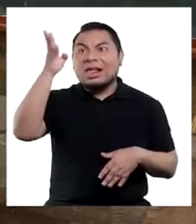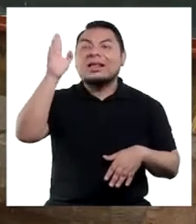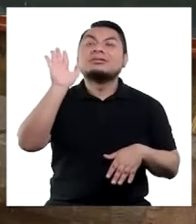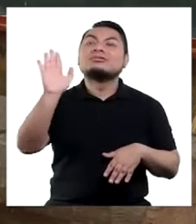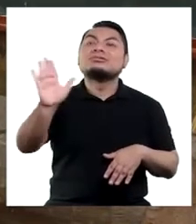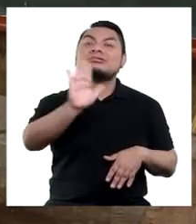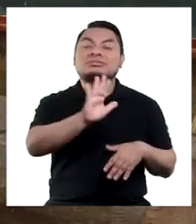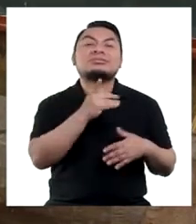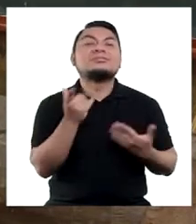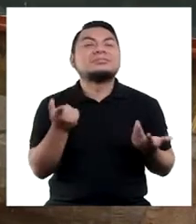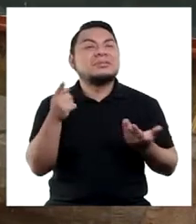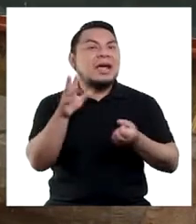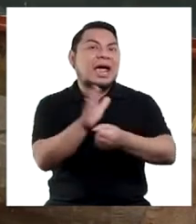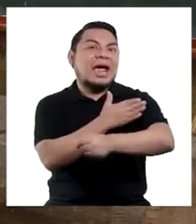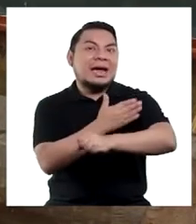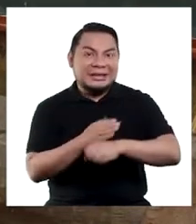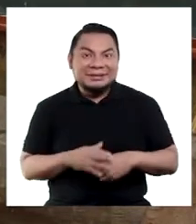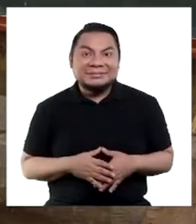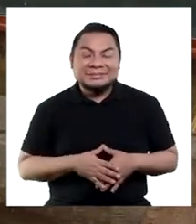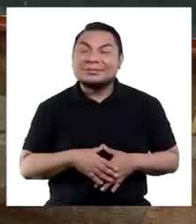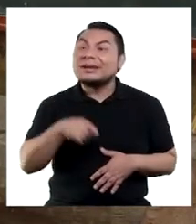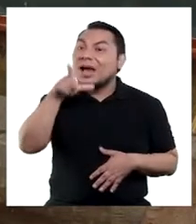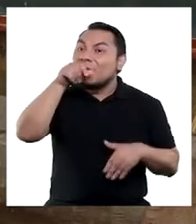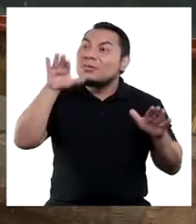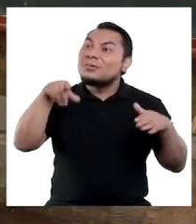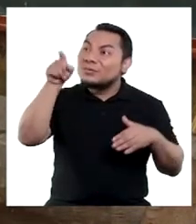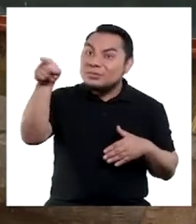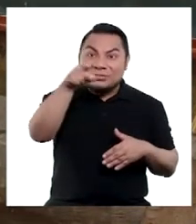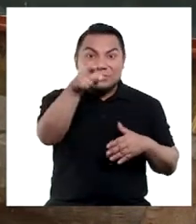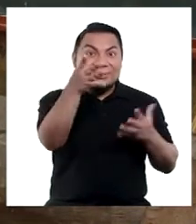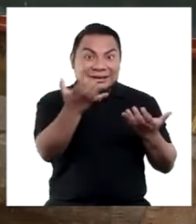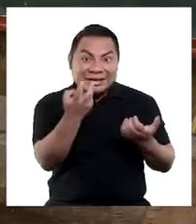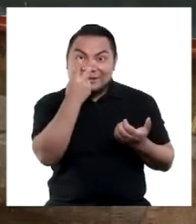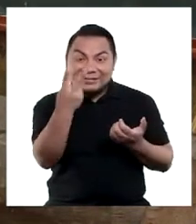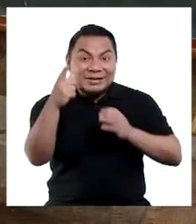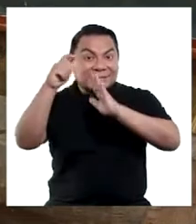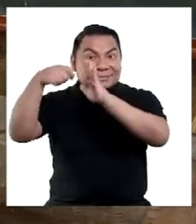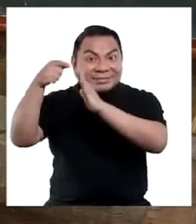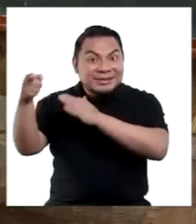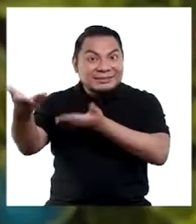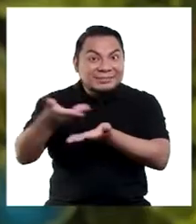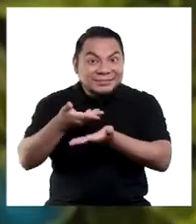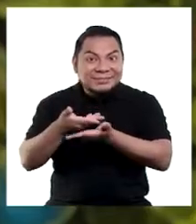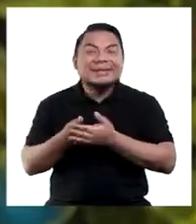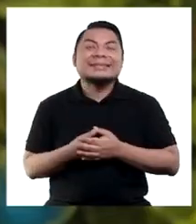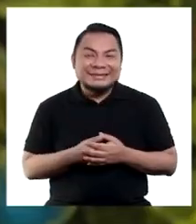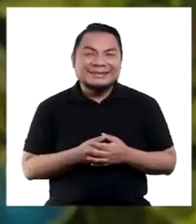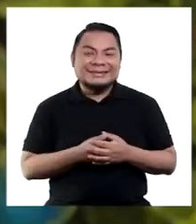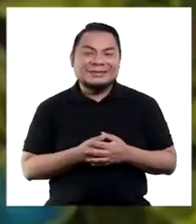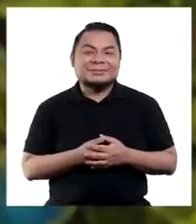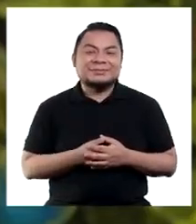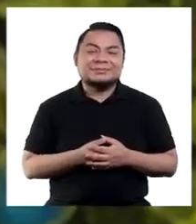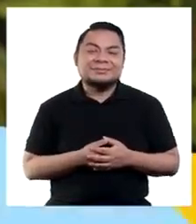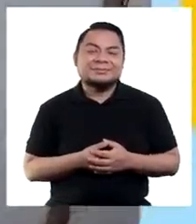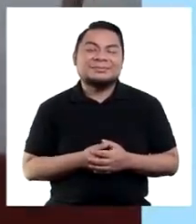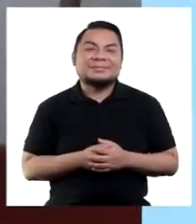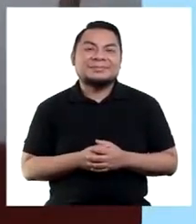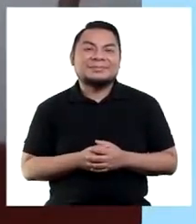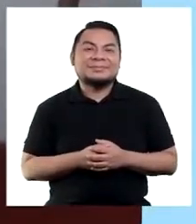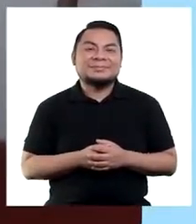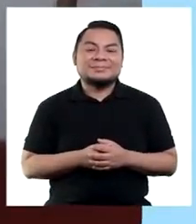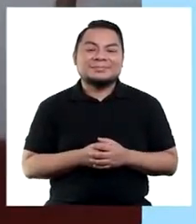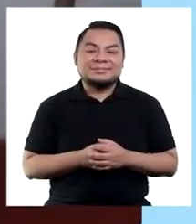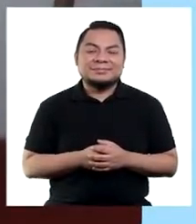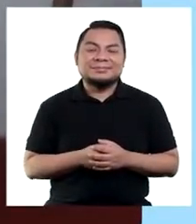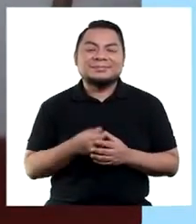niños que inventaron sus propios pregones martina y ustedes en casa quieren vernos me